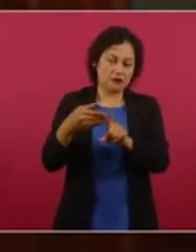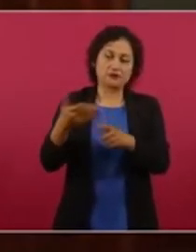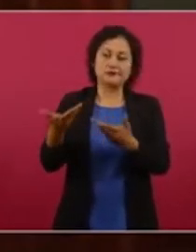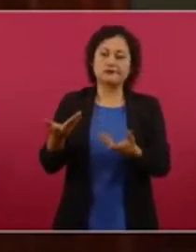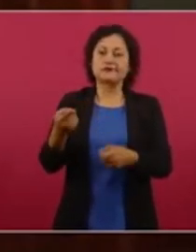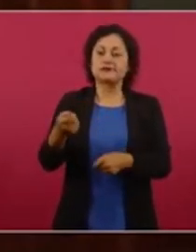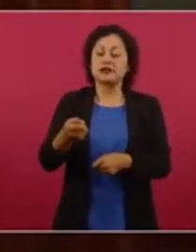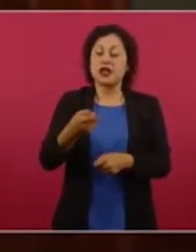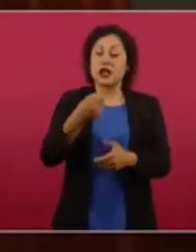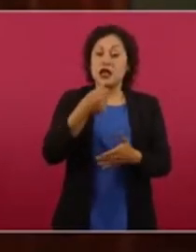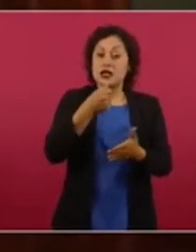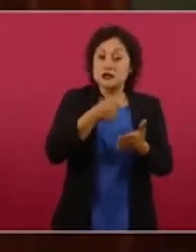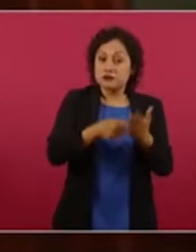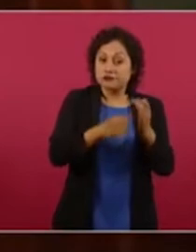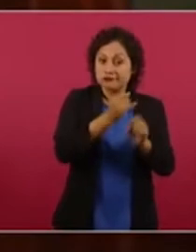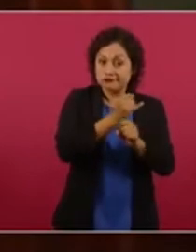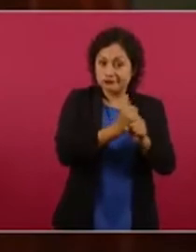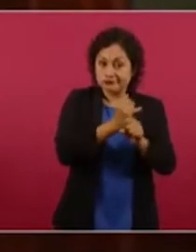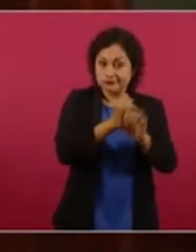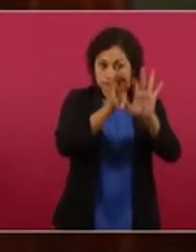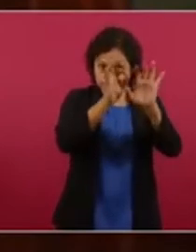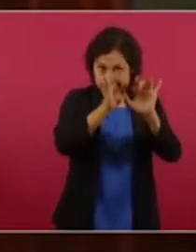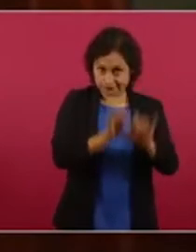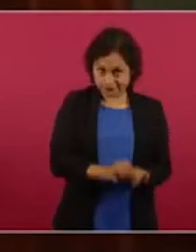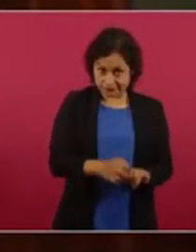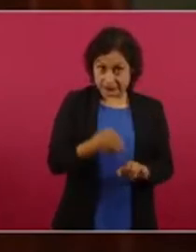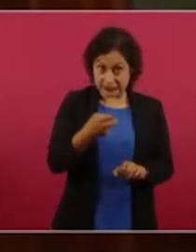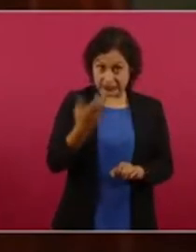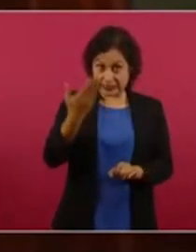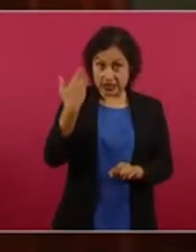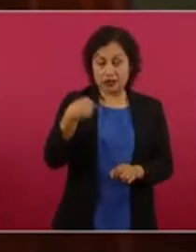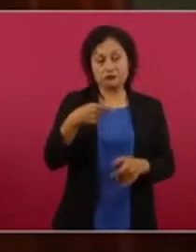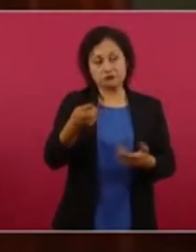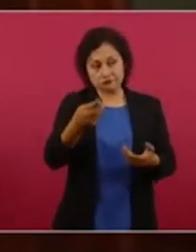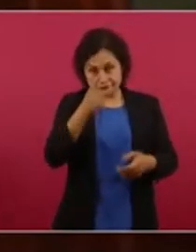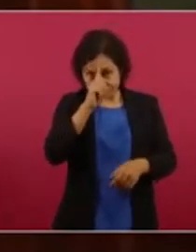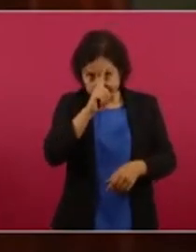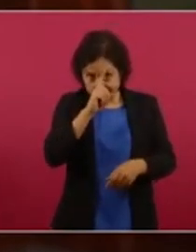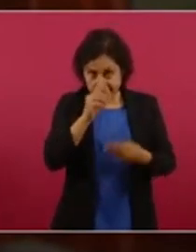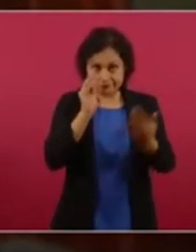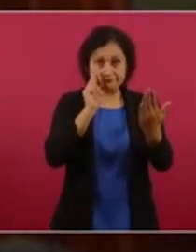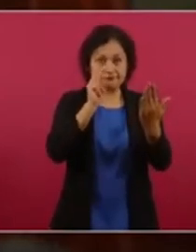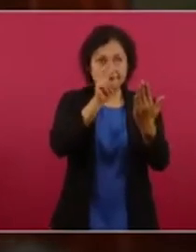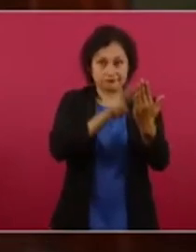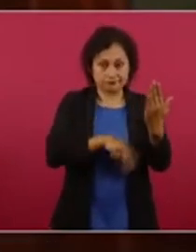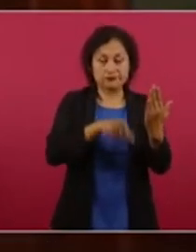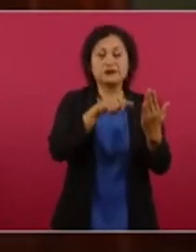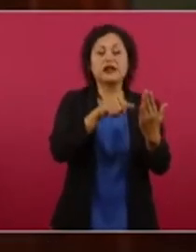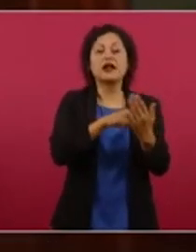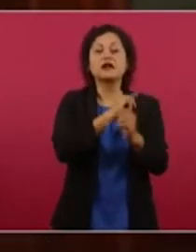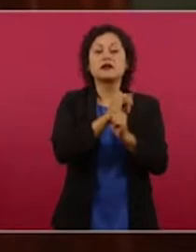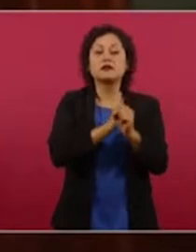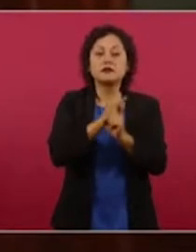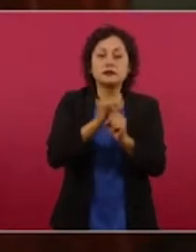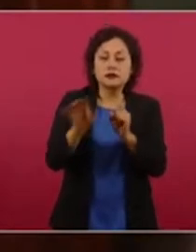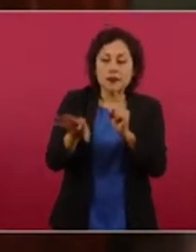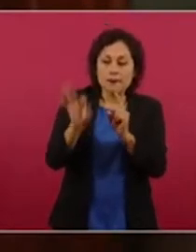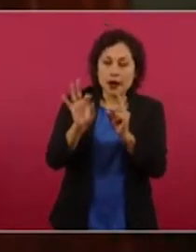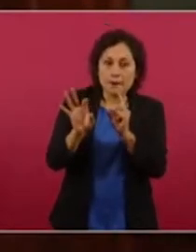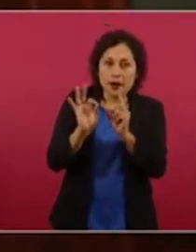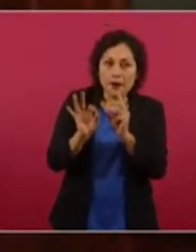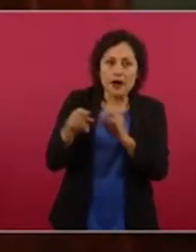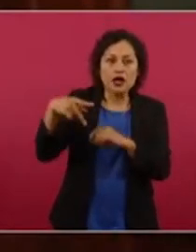Villamil, que se lo recomiendo ampliamente, deja documentados los negocios que el conductor ha hecho al amparo